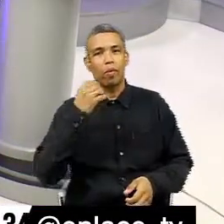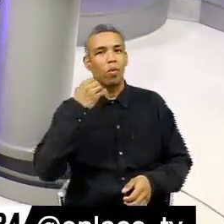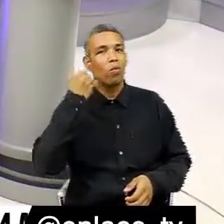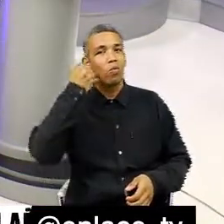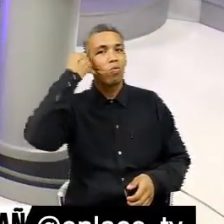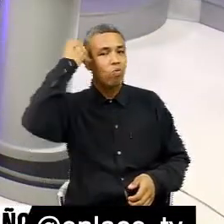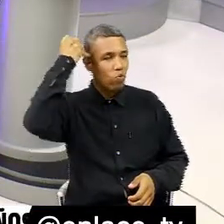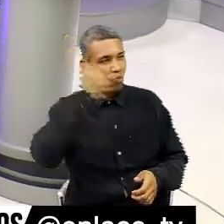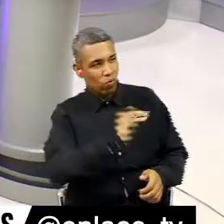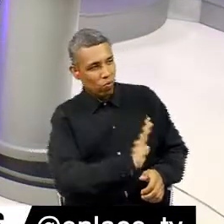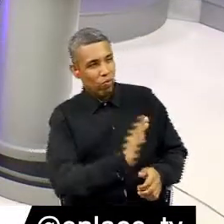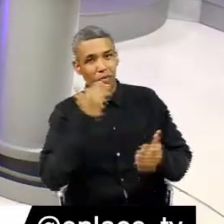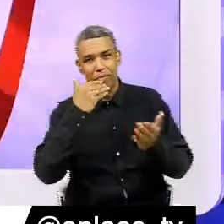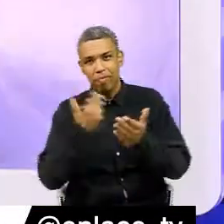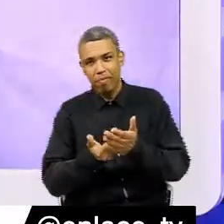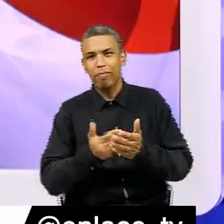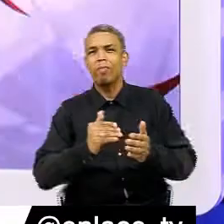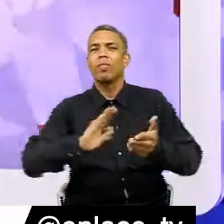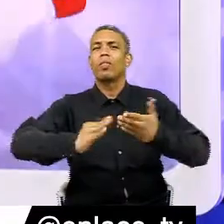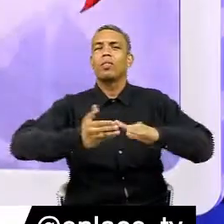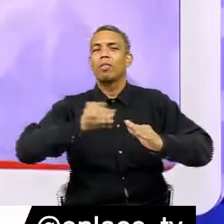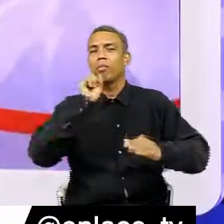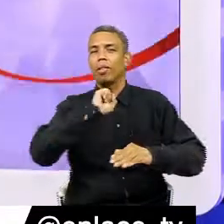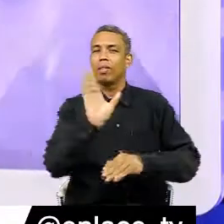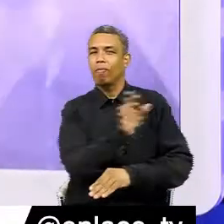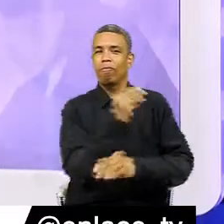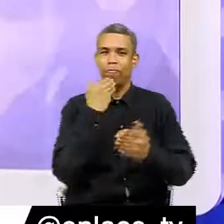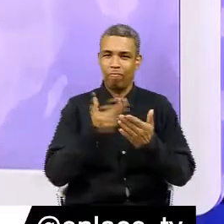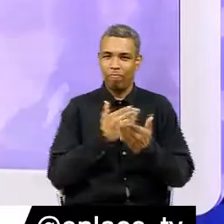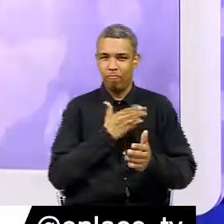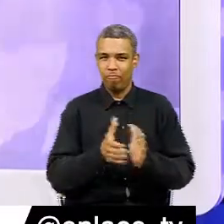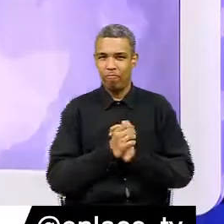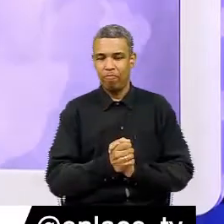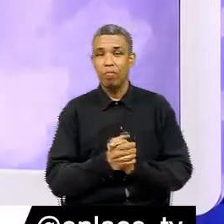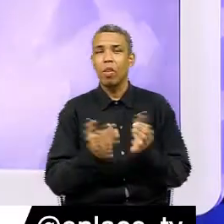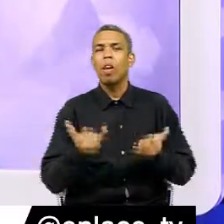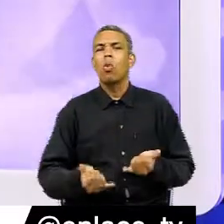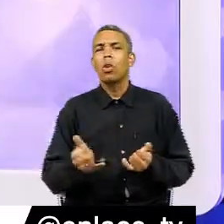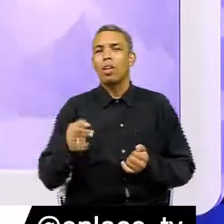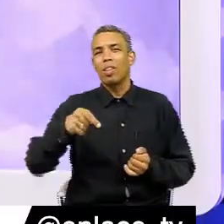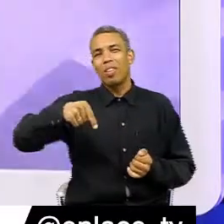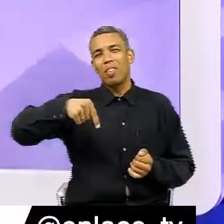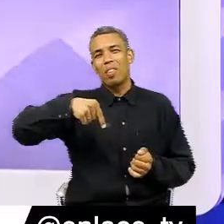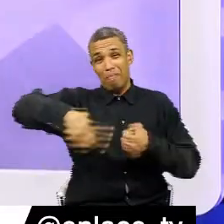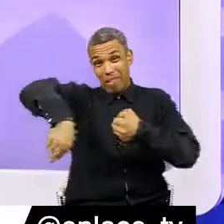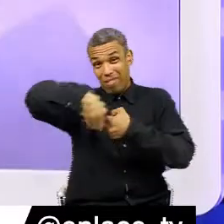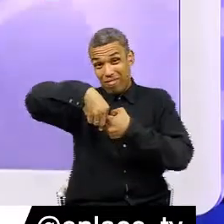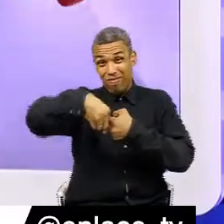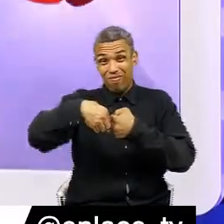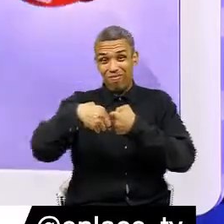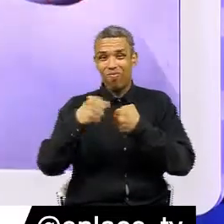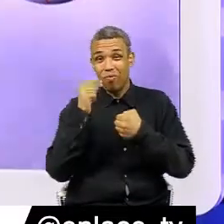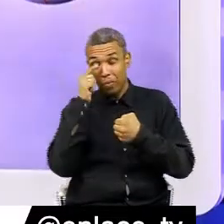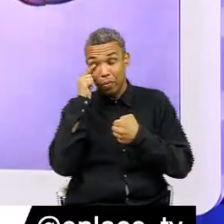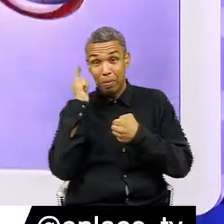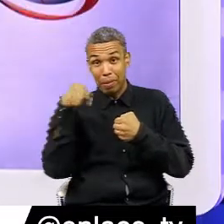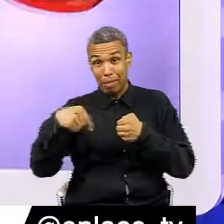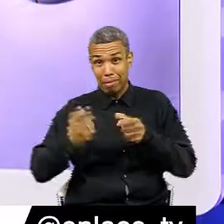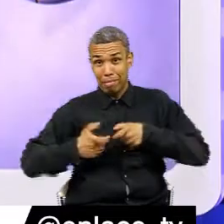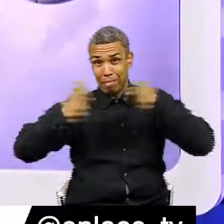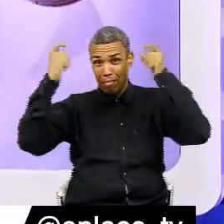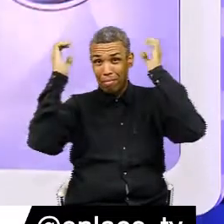para usted, para todos los televidentes. En minutos hablaremos ya del precio de la boletería para el tercer compromiso de Alianza Petrolera en la